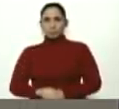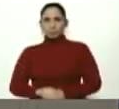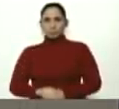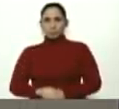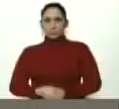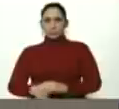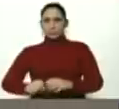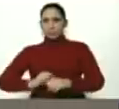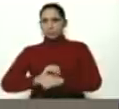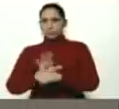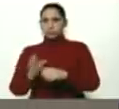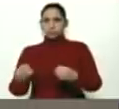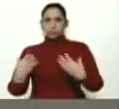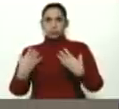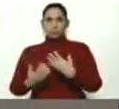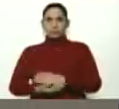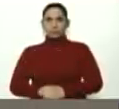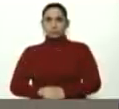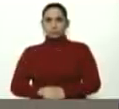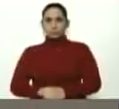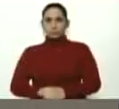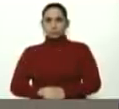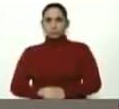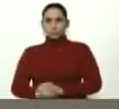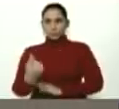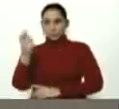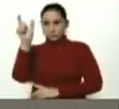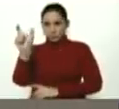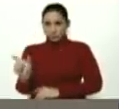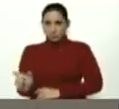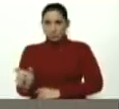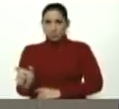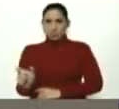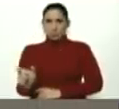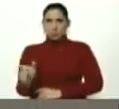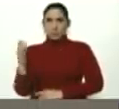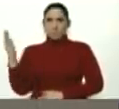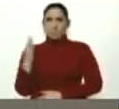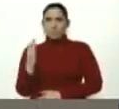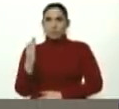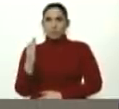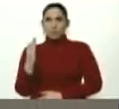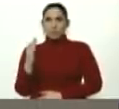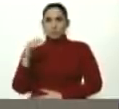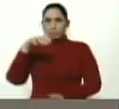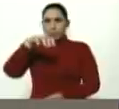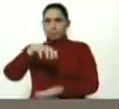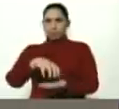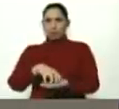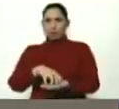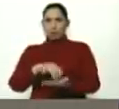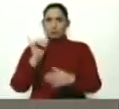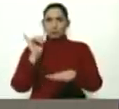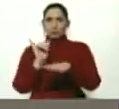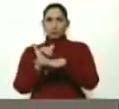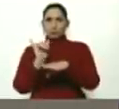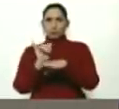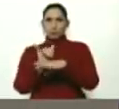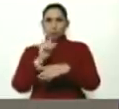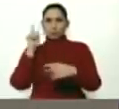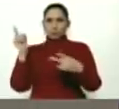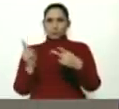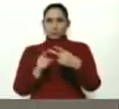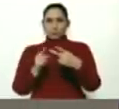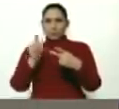por COVID-19. Una persona que proviene del estado Sucre y un